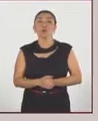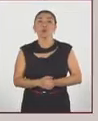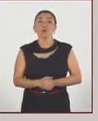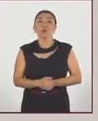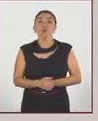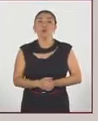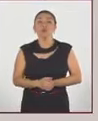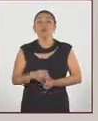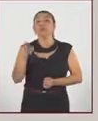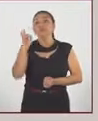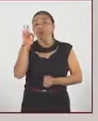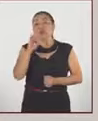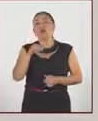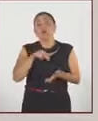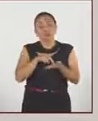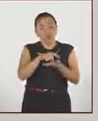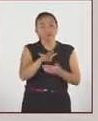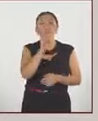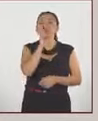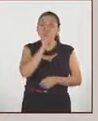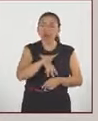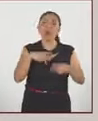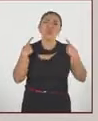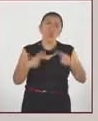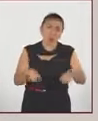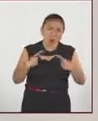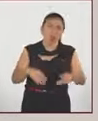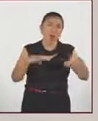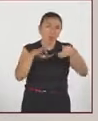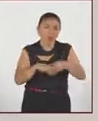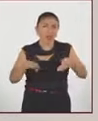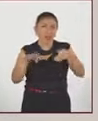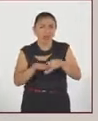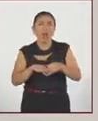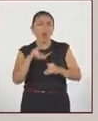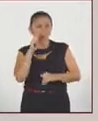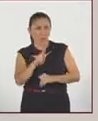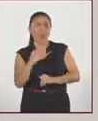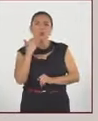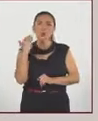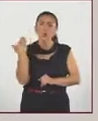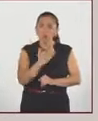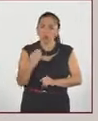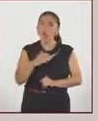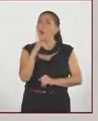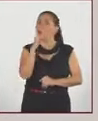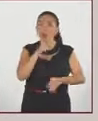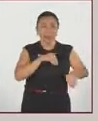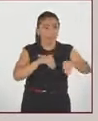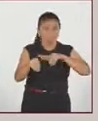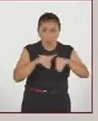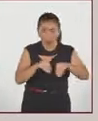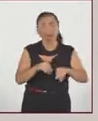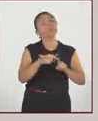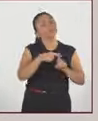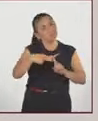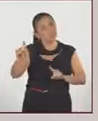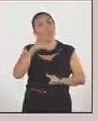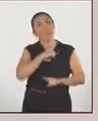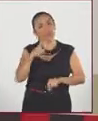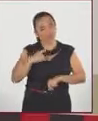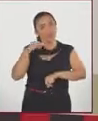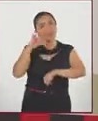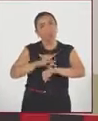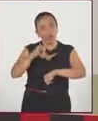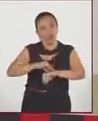normal persistente, dolor recurrente, asimetrías evidentes o limitación funcional, ¿no? Todos estos son motivos por cual derivar a